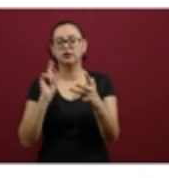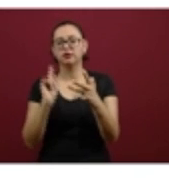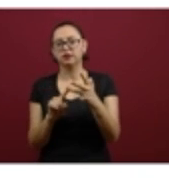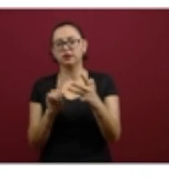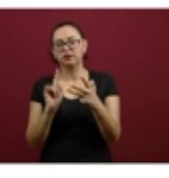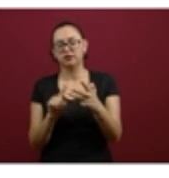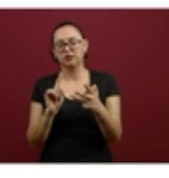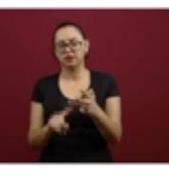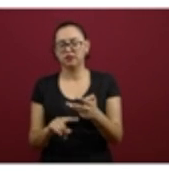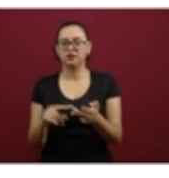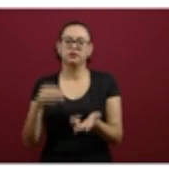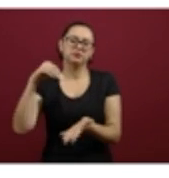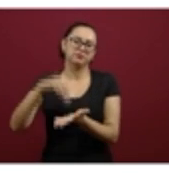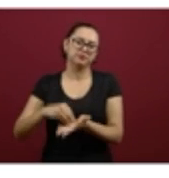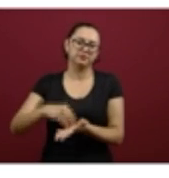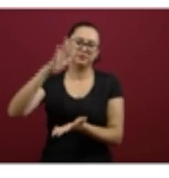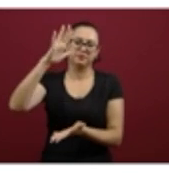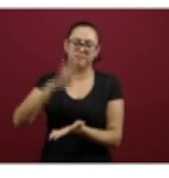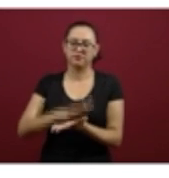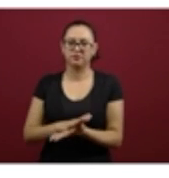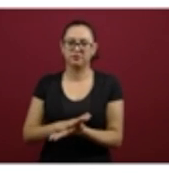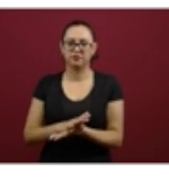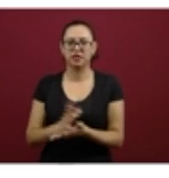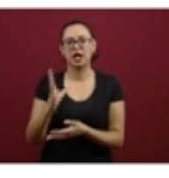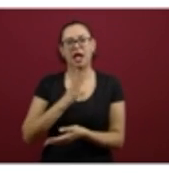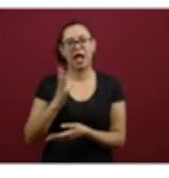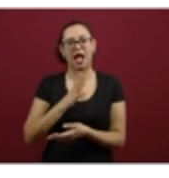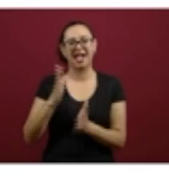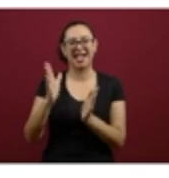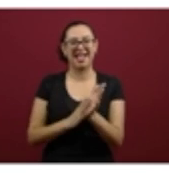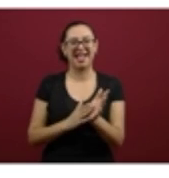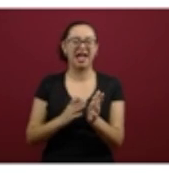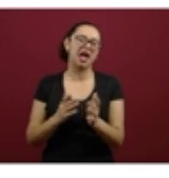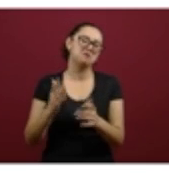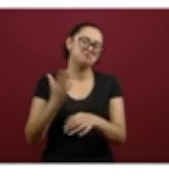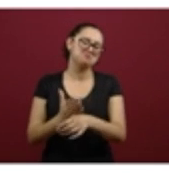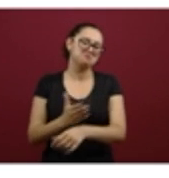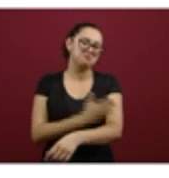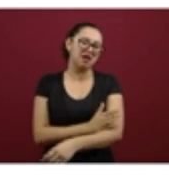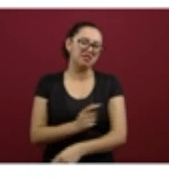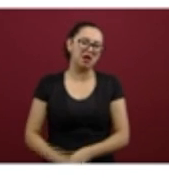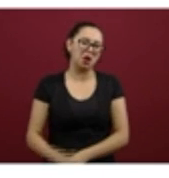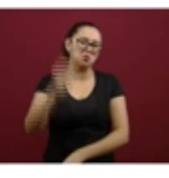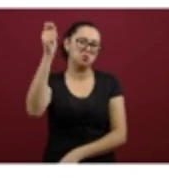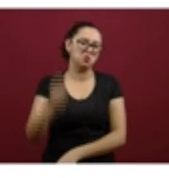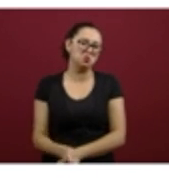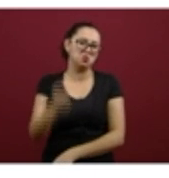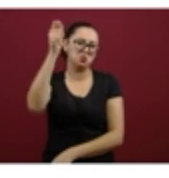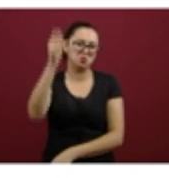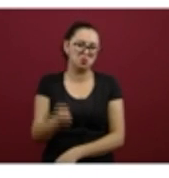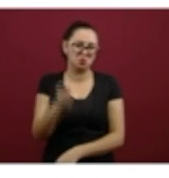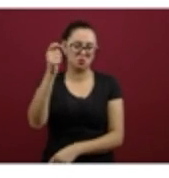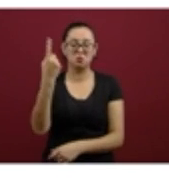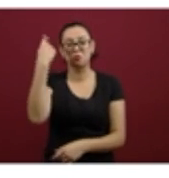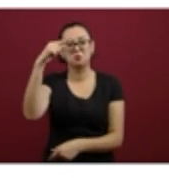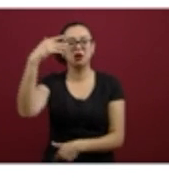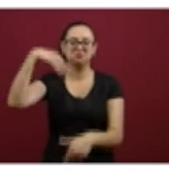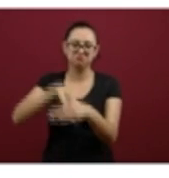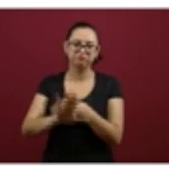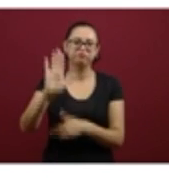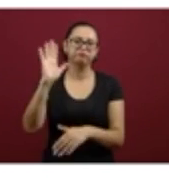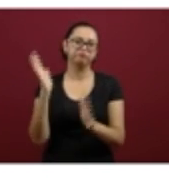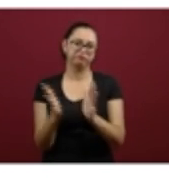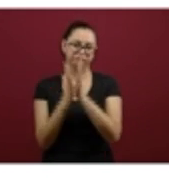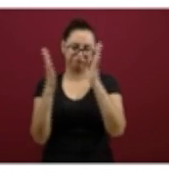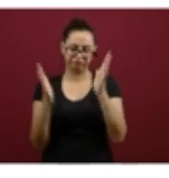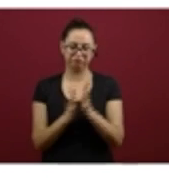se registran con nosotros y les damos una paleta de participación, el cual ya llevan el día de la subasta y ya pueden participar. Es un proceso